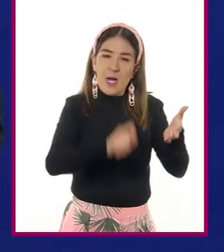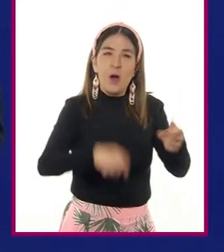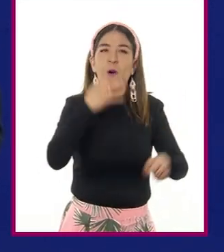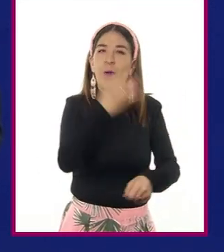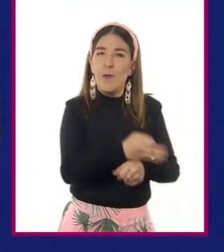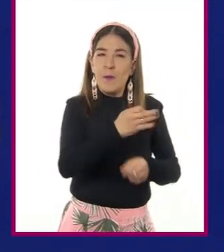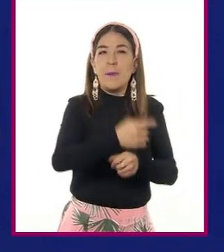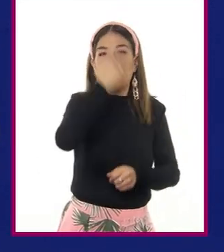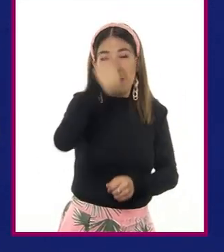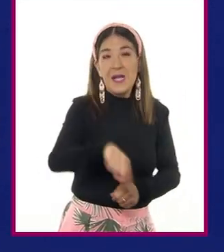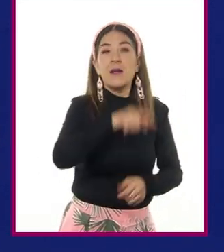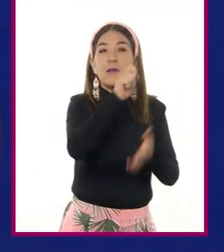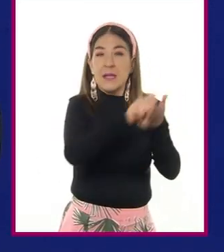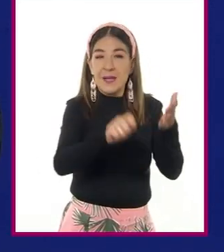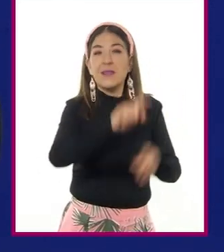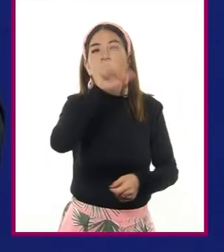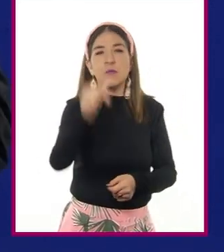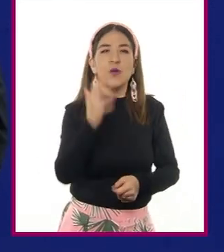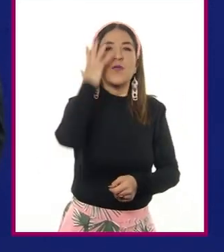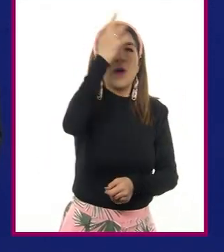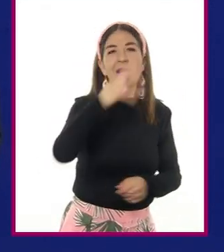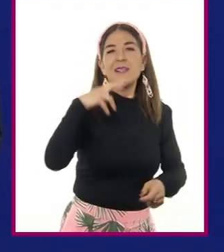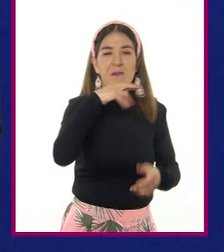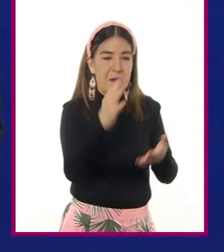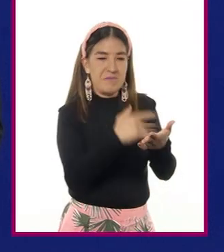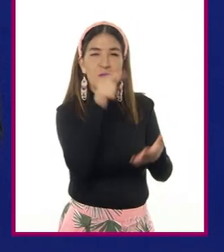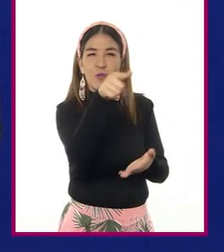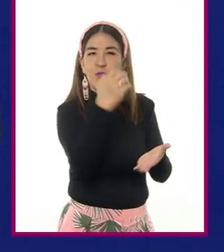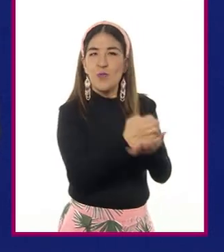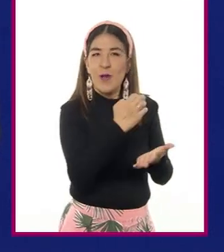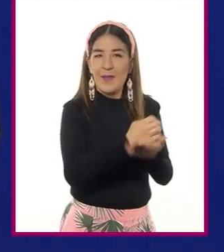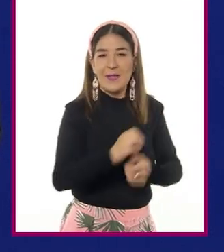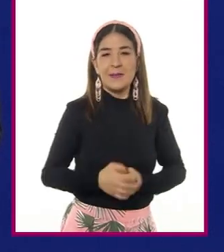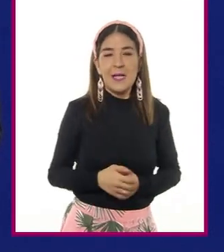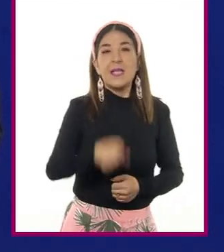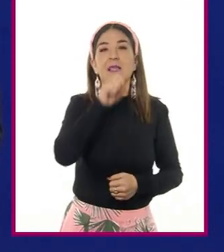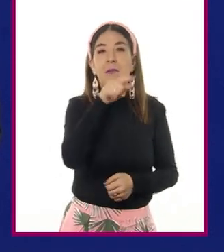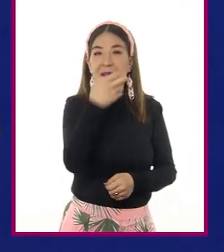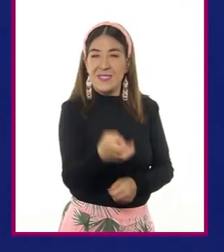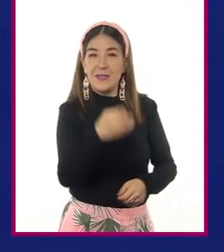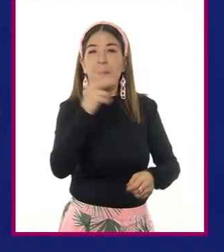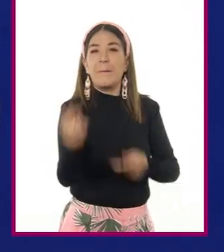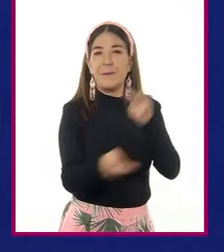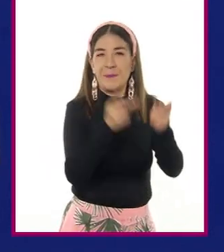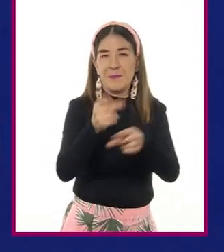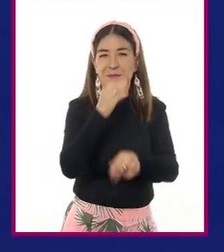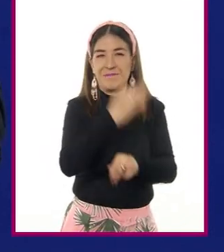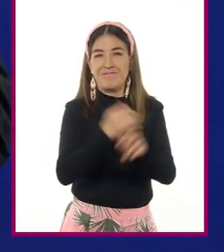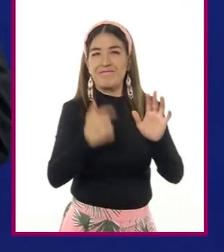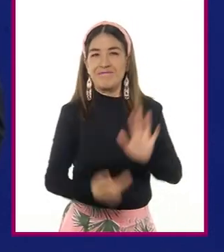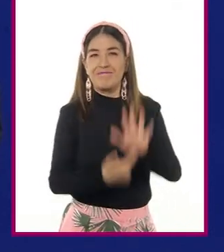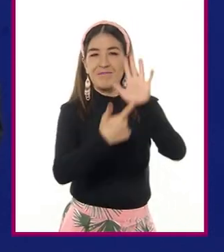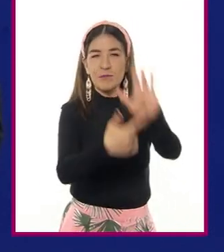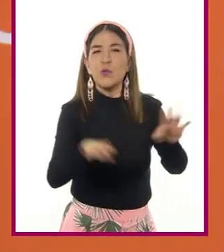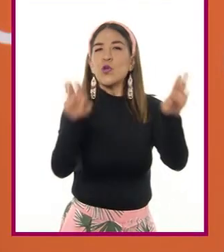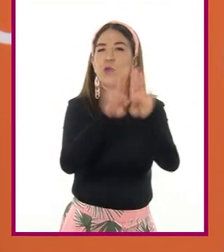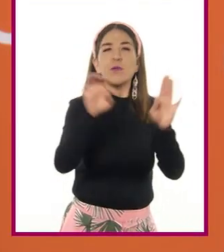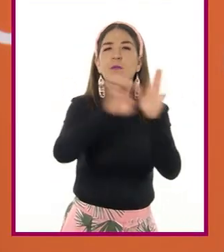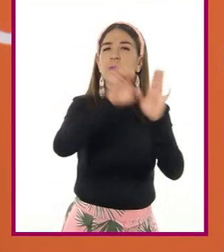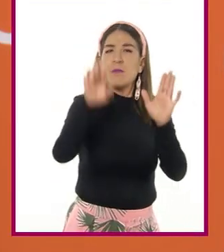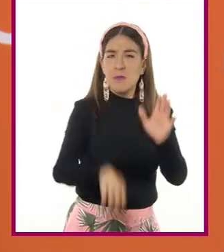que en un futuro encuentren la información rápidamente. Así como estas preguntas que les mostré como